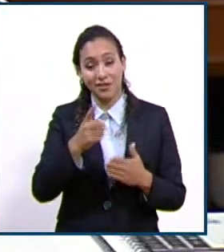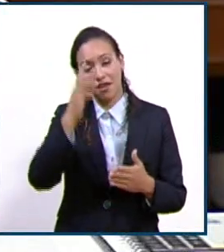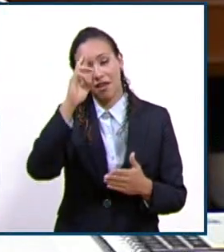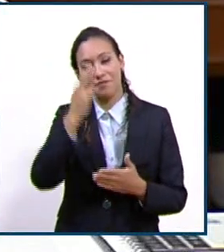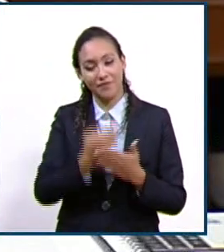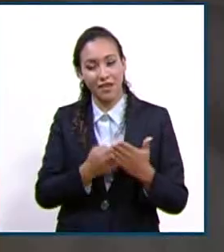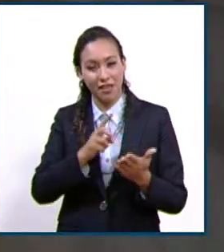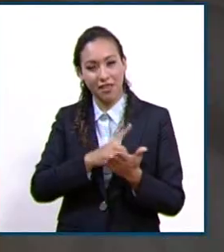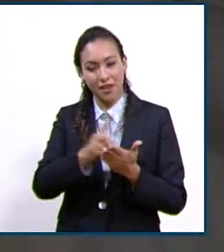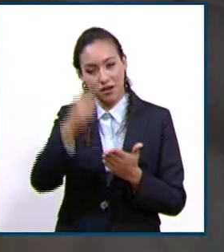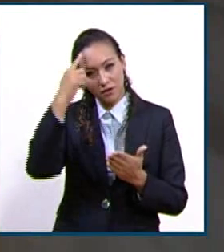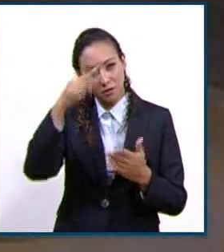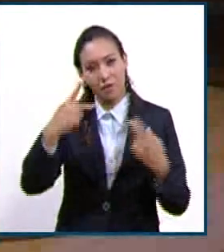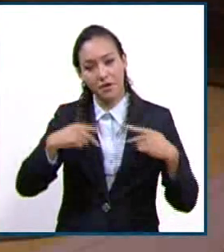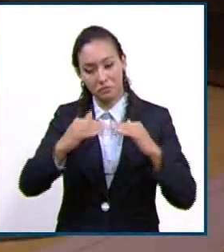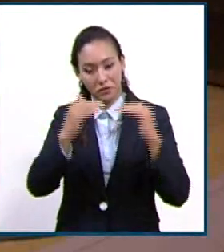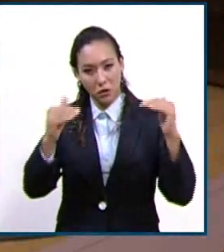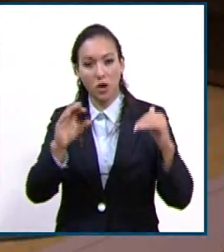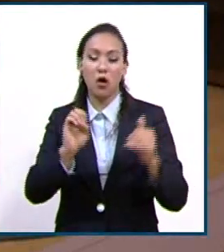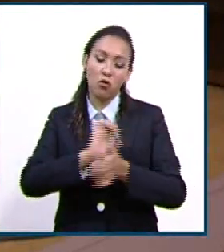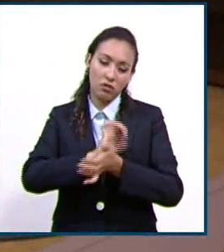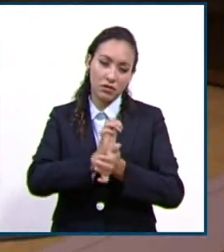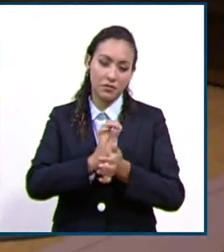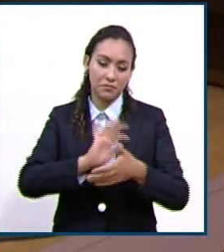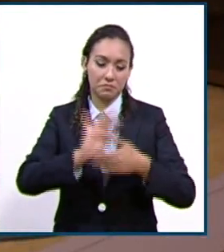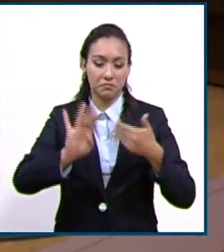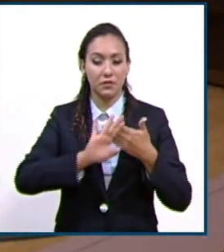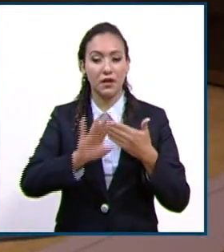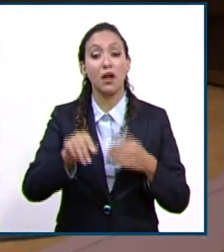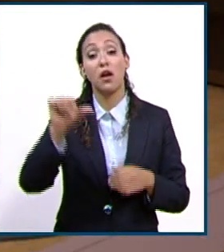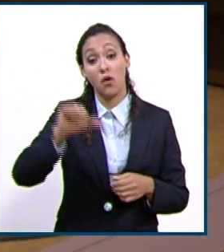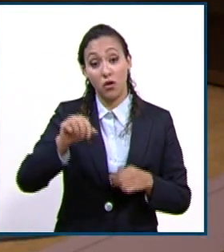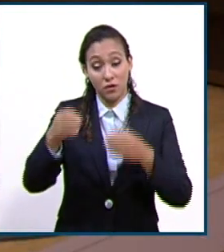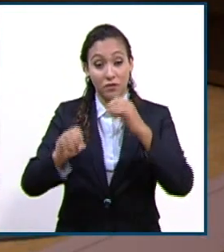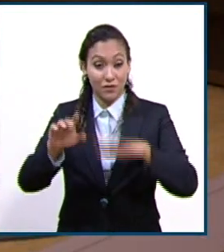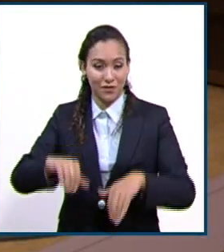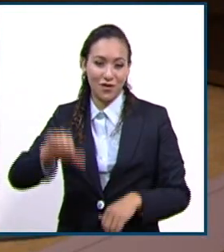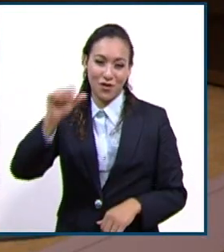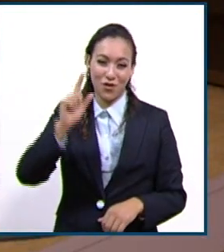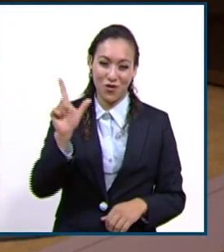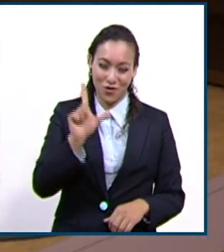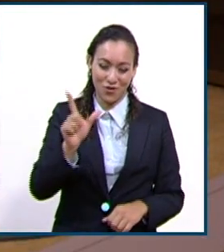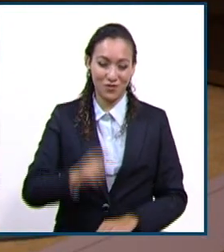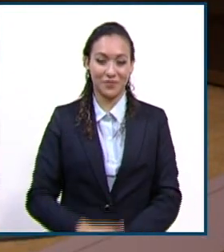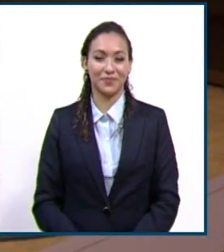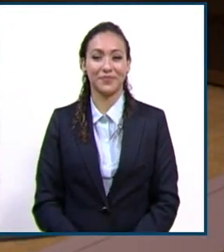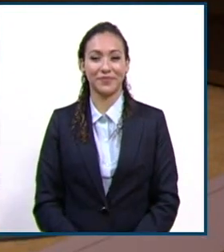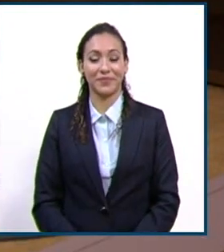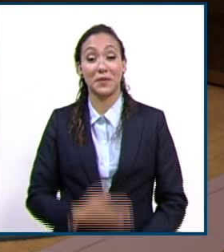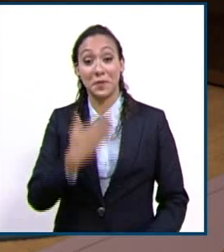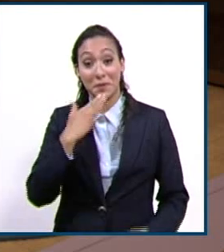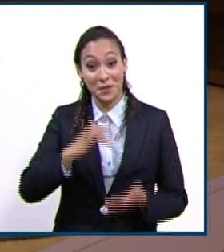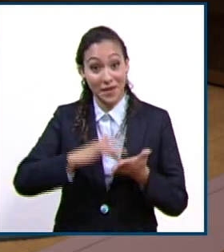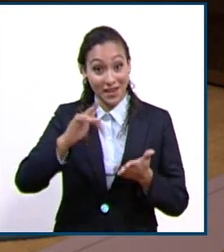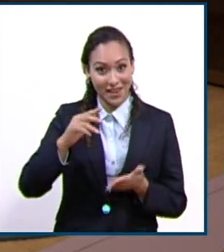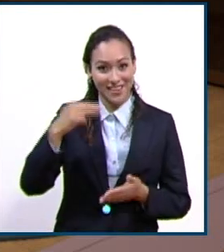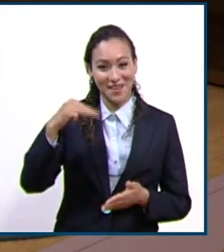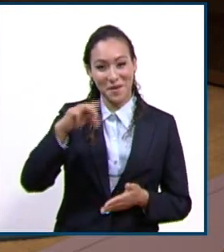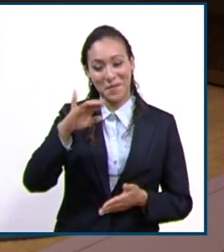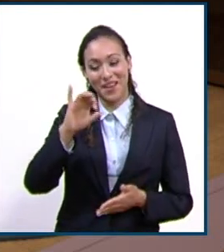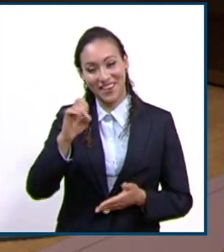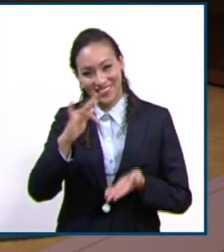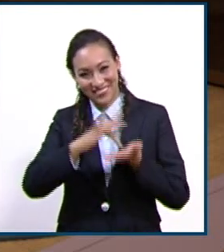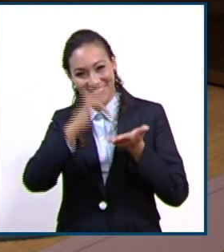y no discriminación. Es lo que resolvió el Pleno de la Corte en la sesión de este lunes. Muchas gracias, Mario, por el reporte. Estaremos